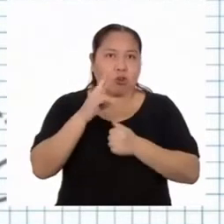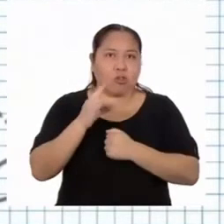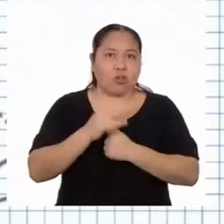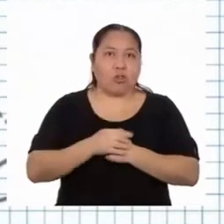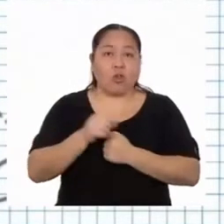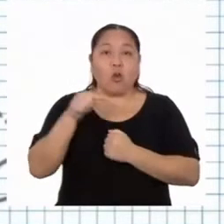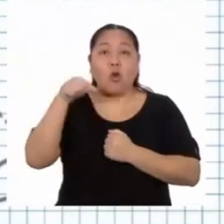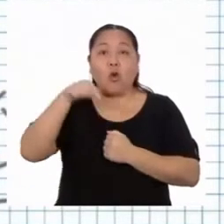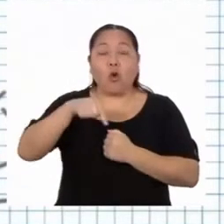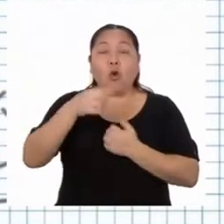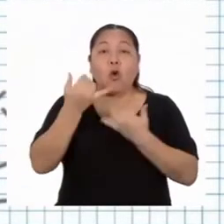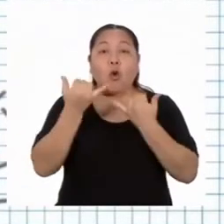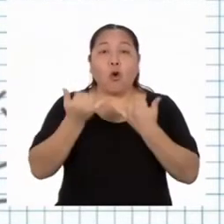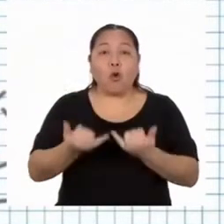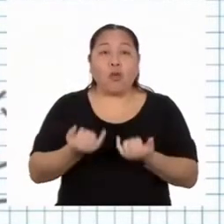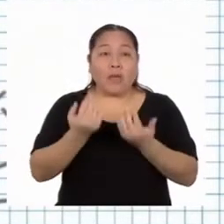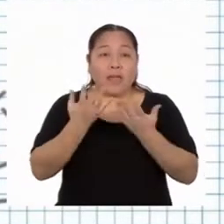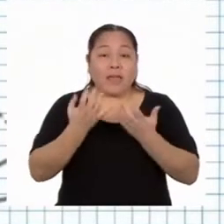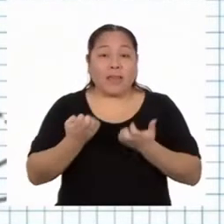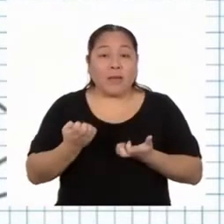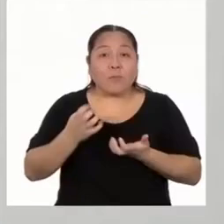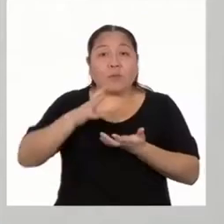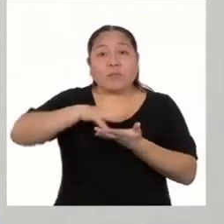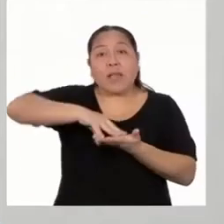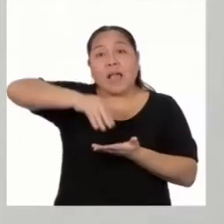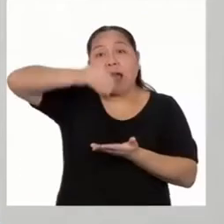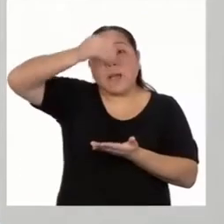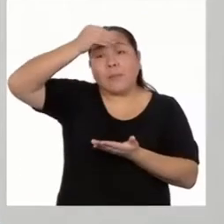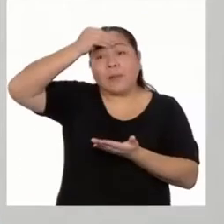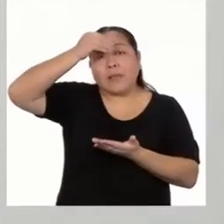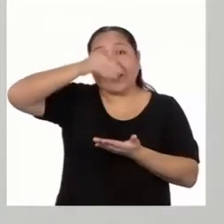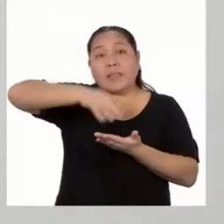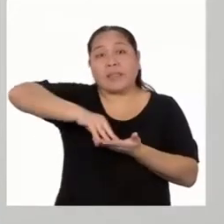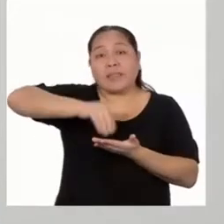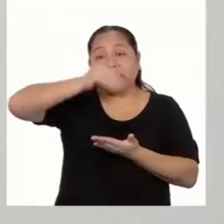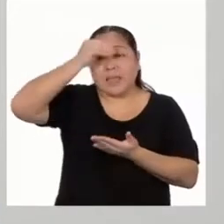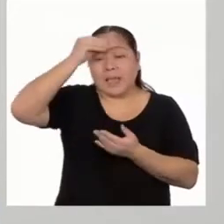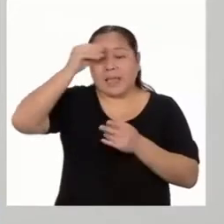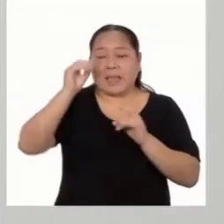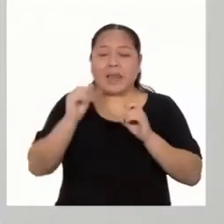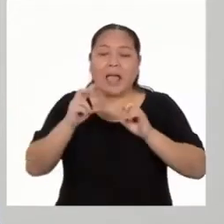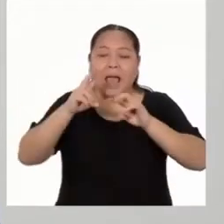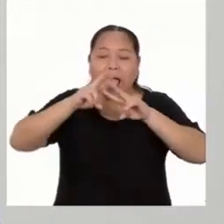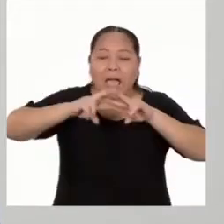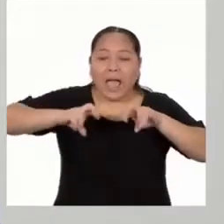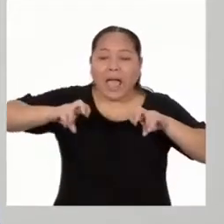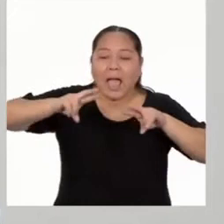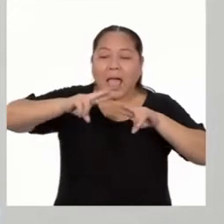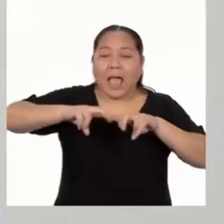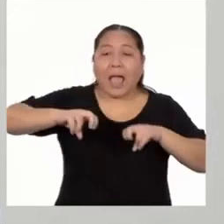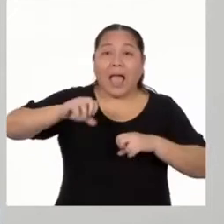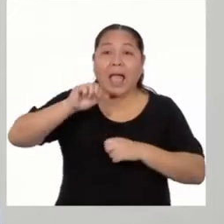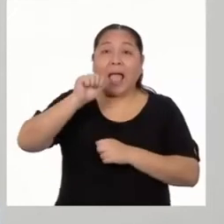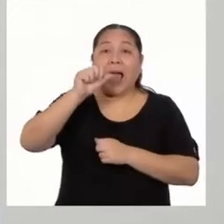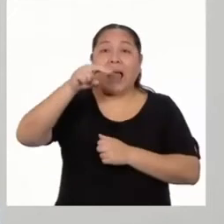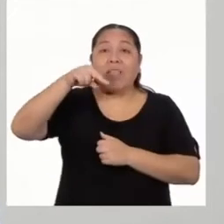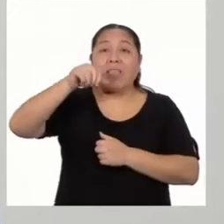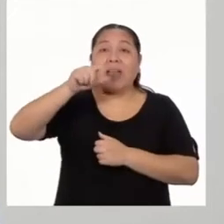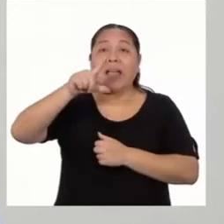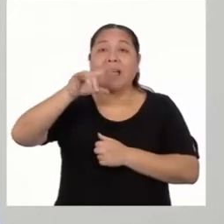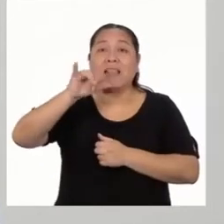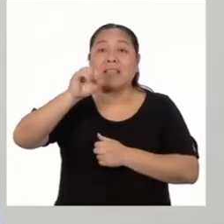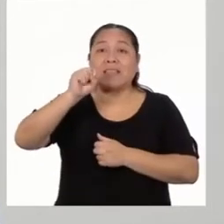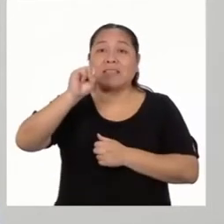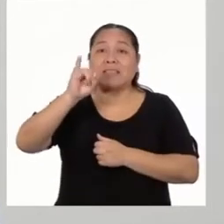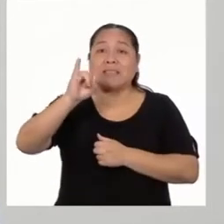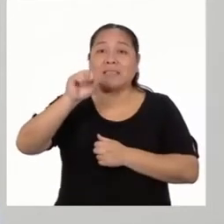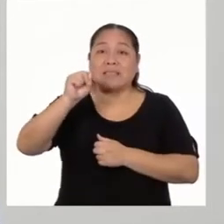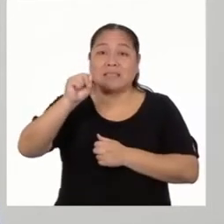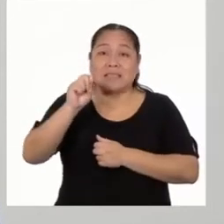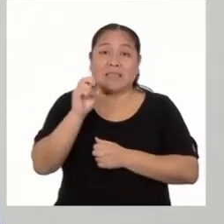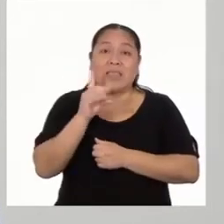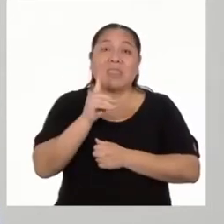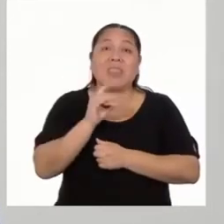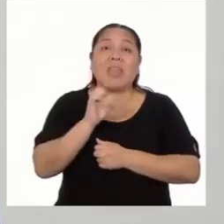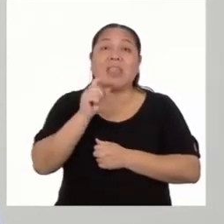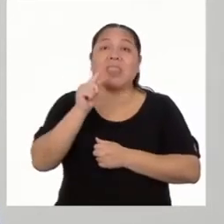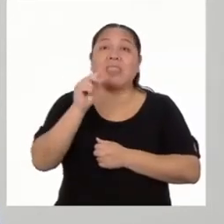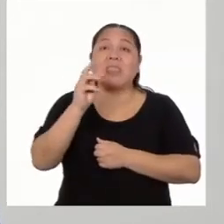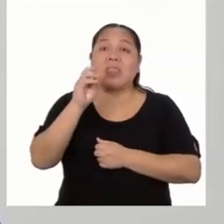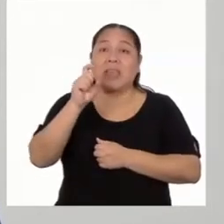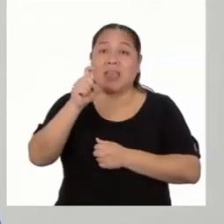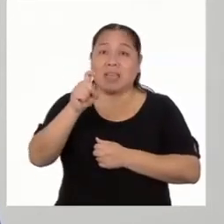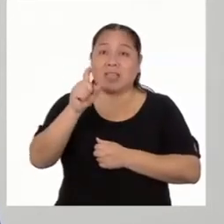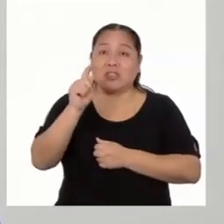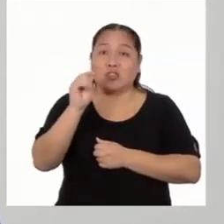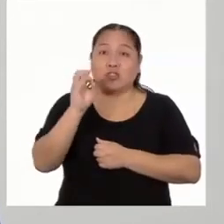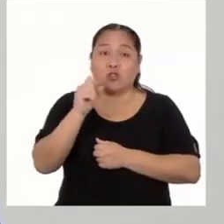lo que queremos es aprender a hacer un análisis de texto y como me comentaste que